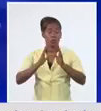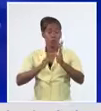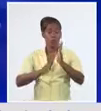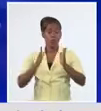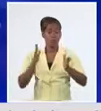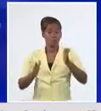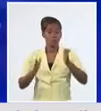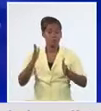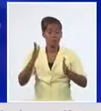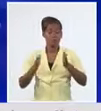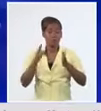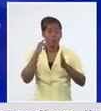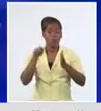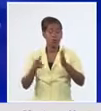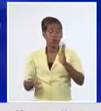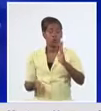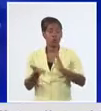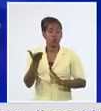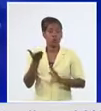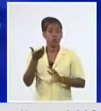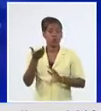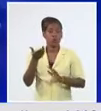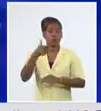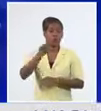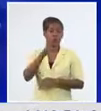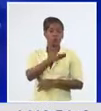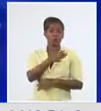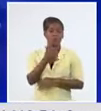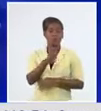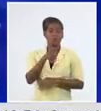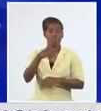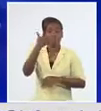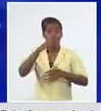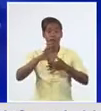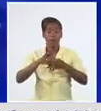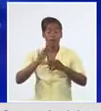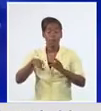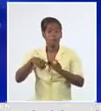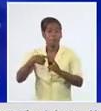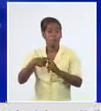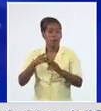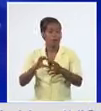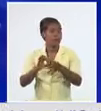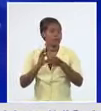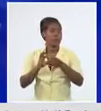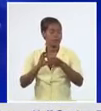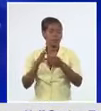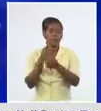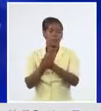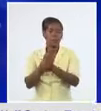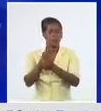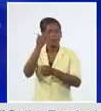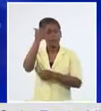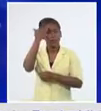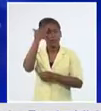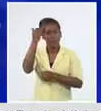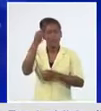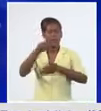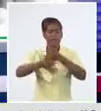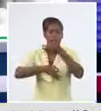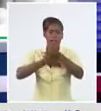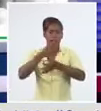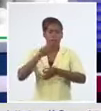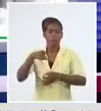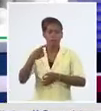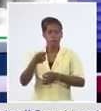supera al total de julio, por tanto, es la situación en estos momentos. Le agradecemos, doctor. Lo esperamos mañana,